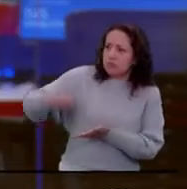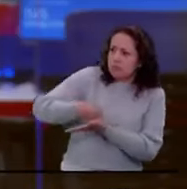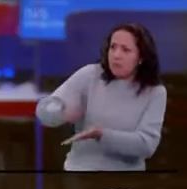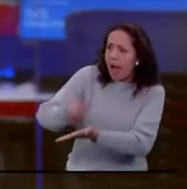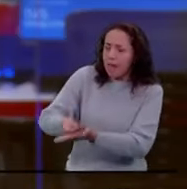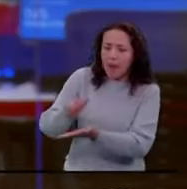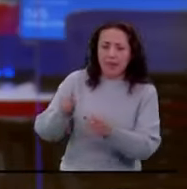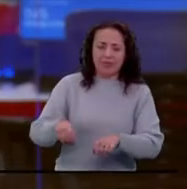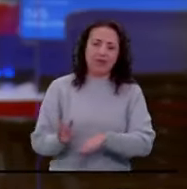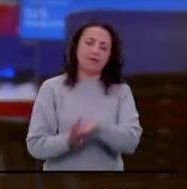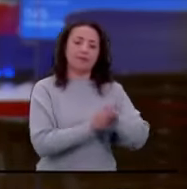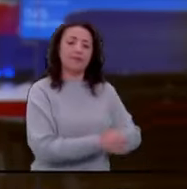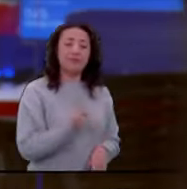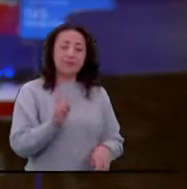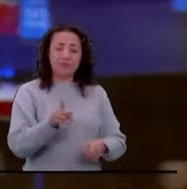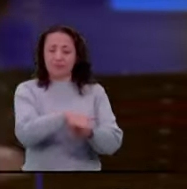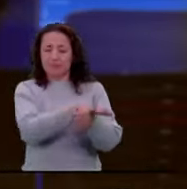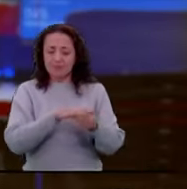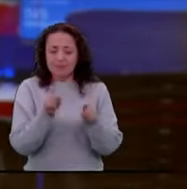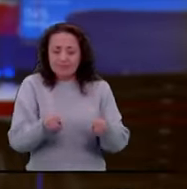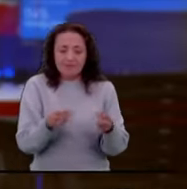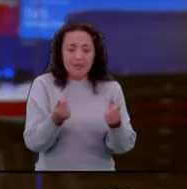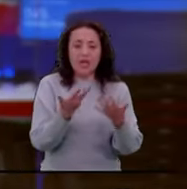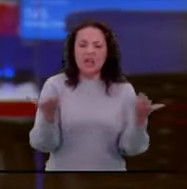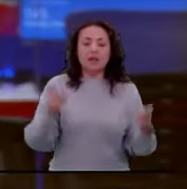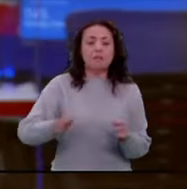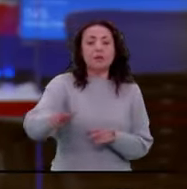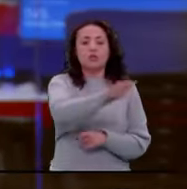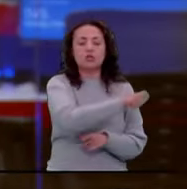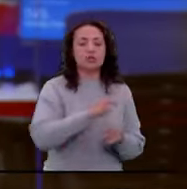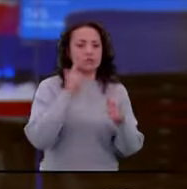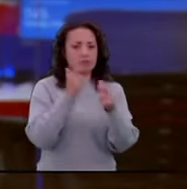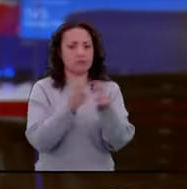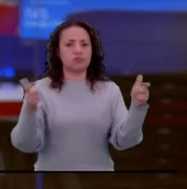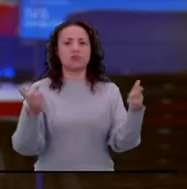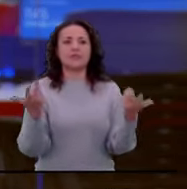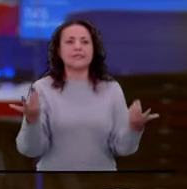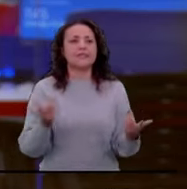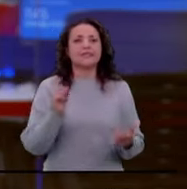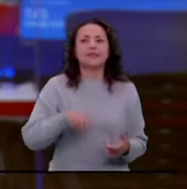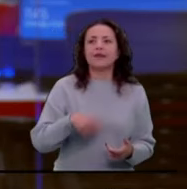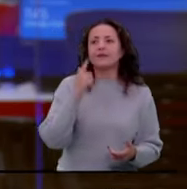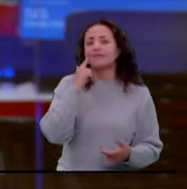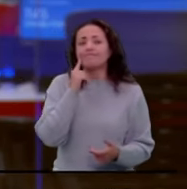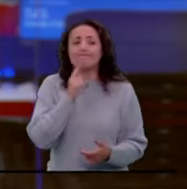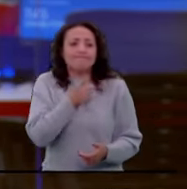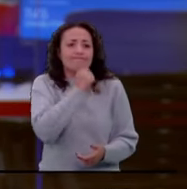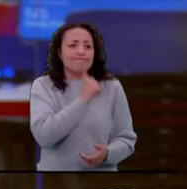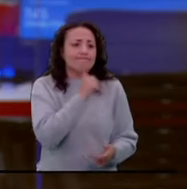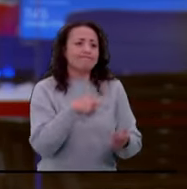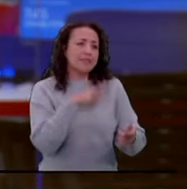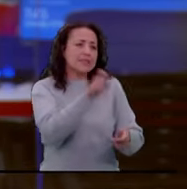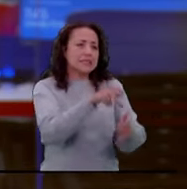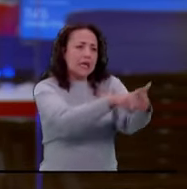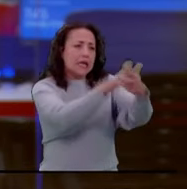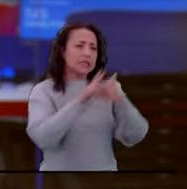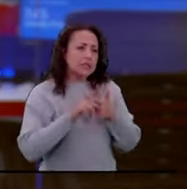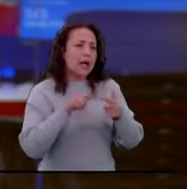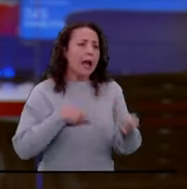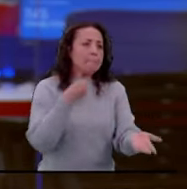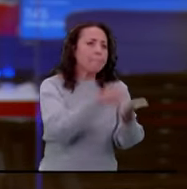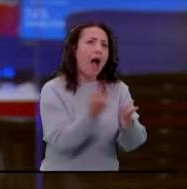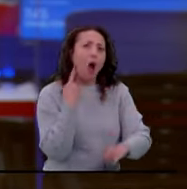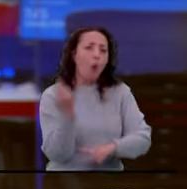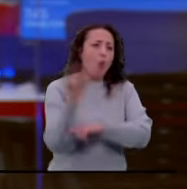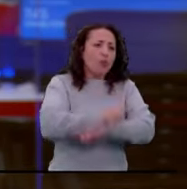En medio de las necesidades económicas, muchas personas solo tienen la opción de acudir al gota a gota. En Soluciones a la Mano les contamos la